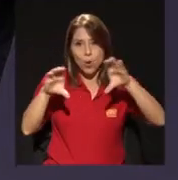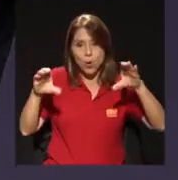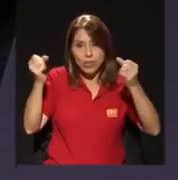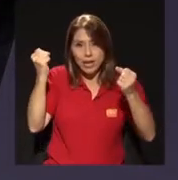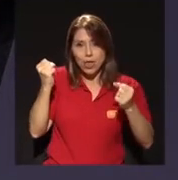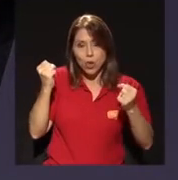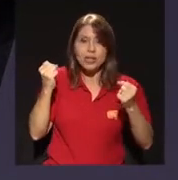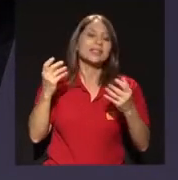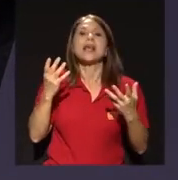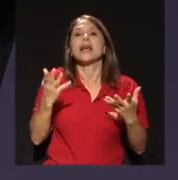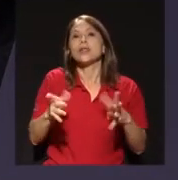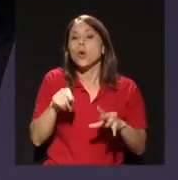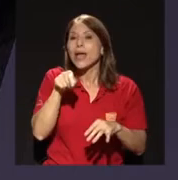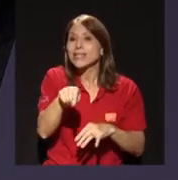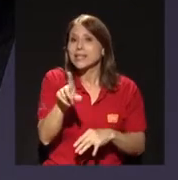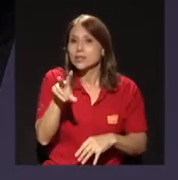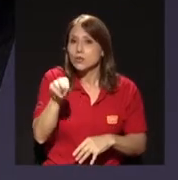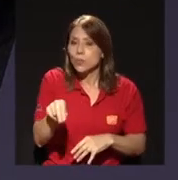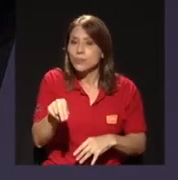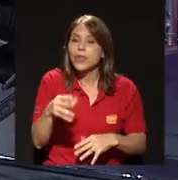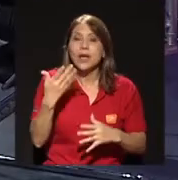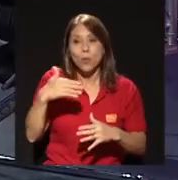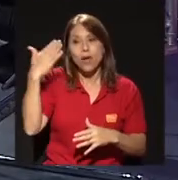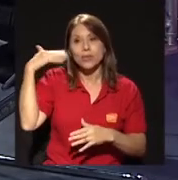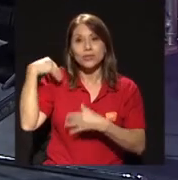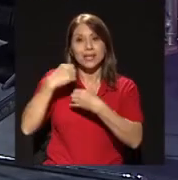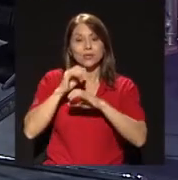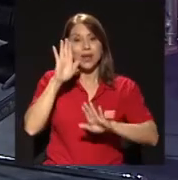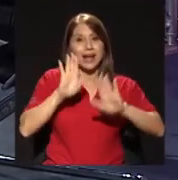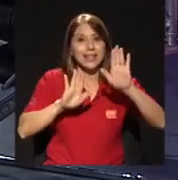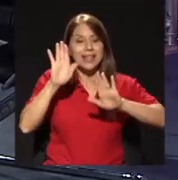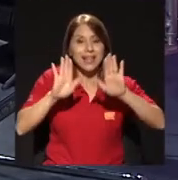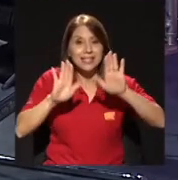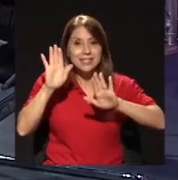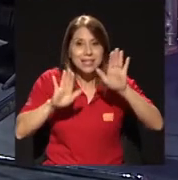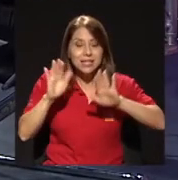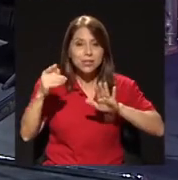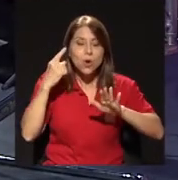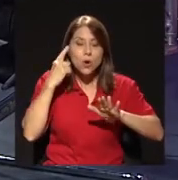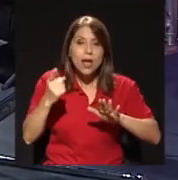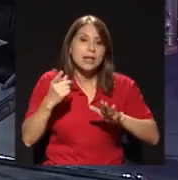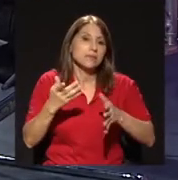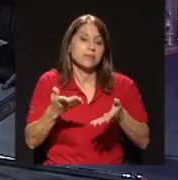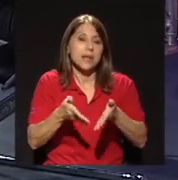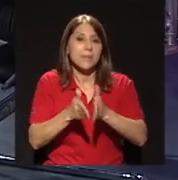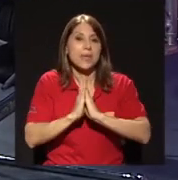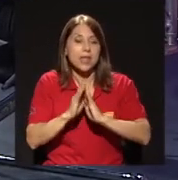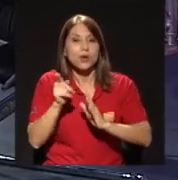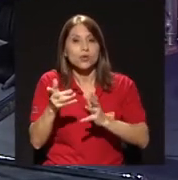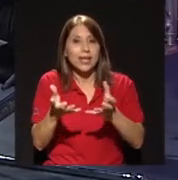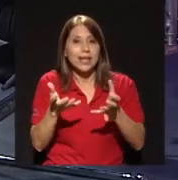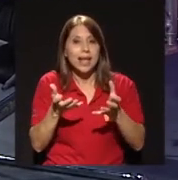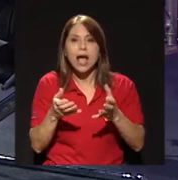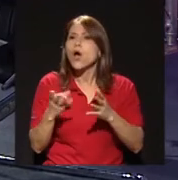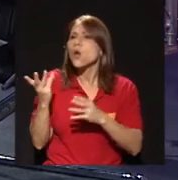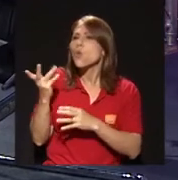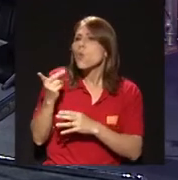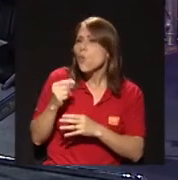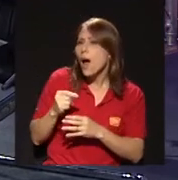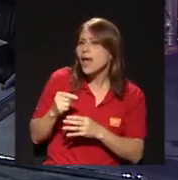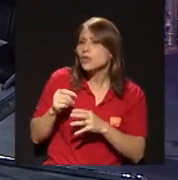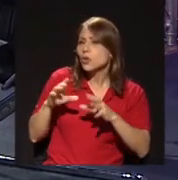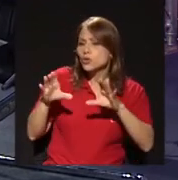porque esa es la forma que cuando se hizo el cartel de licitación, se pide lo que usted quiere y así lo adaptan. ¿Cuántos contenedores promedio hay en un